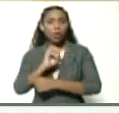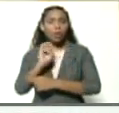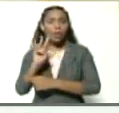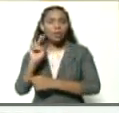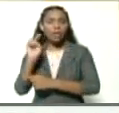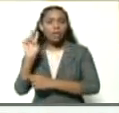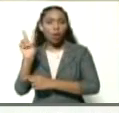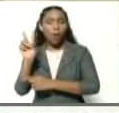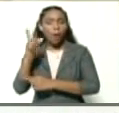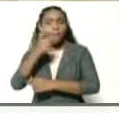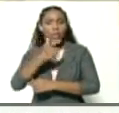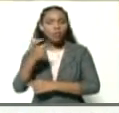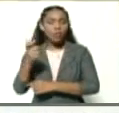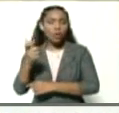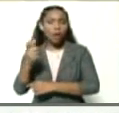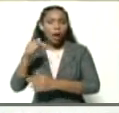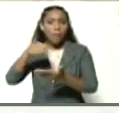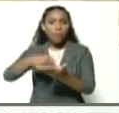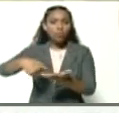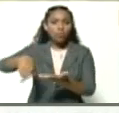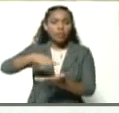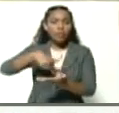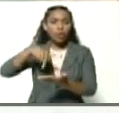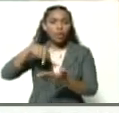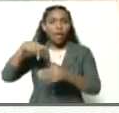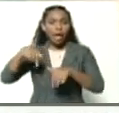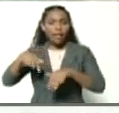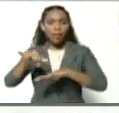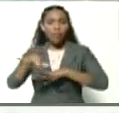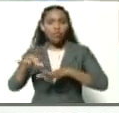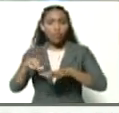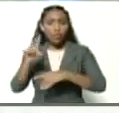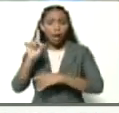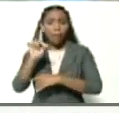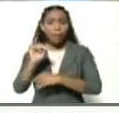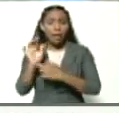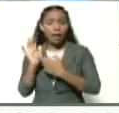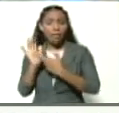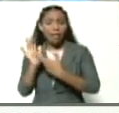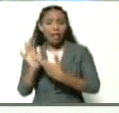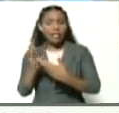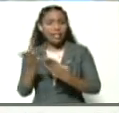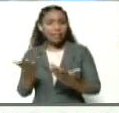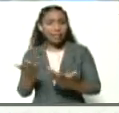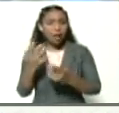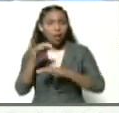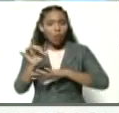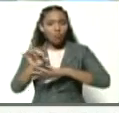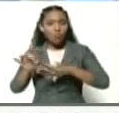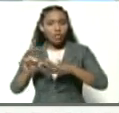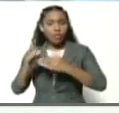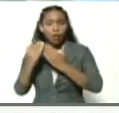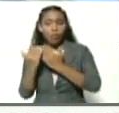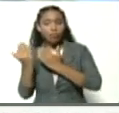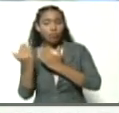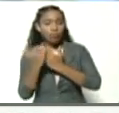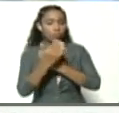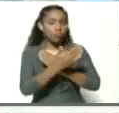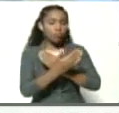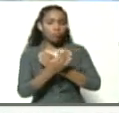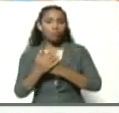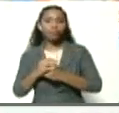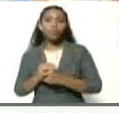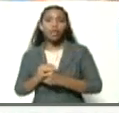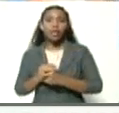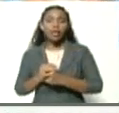110.222 habitantes. Punto y círculo de este municipio, pero también referencia de los municipios